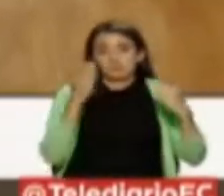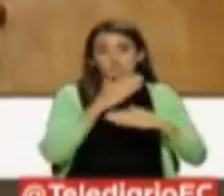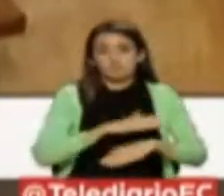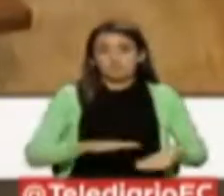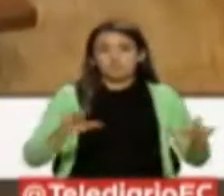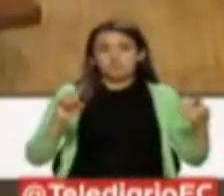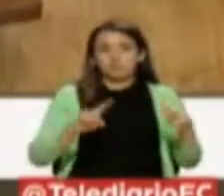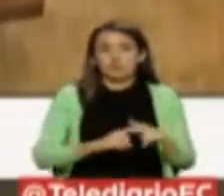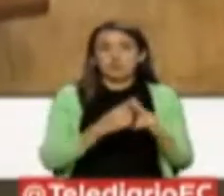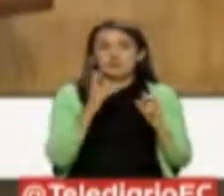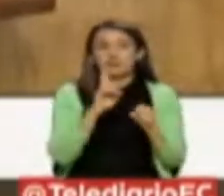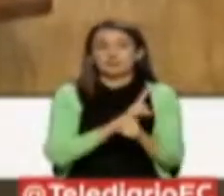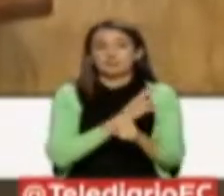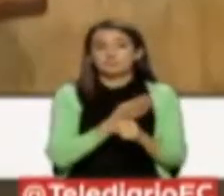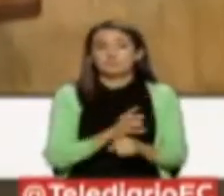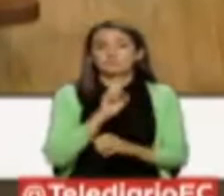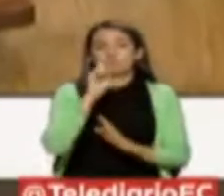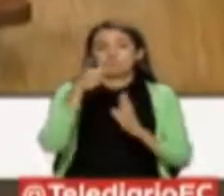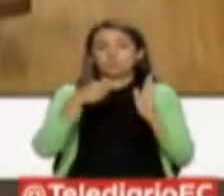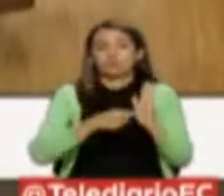aparte de eso, utilicé